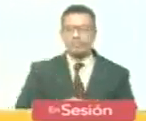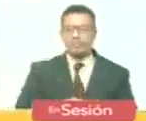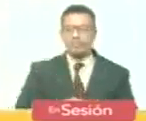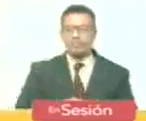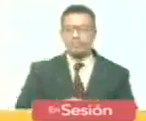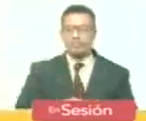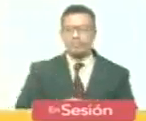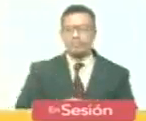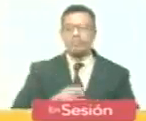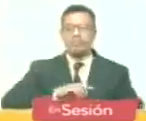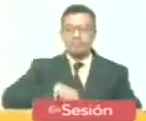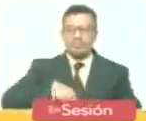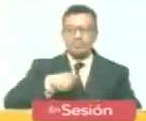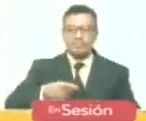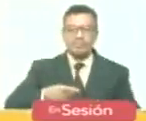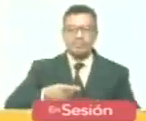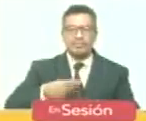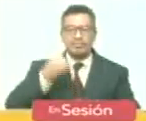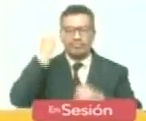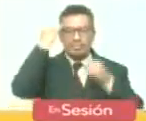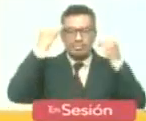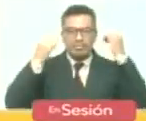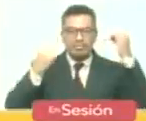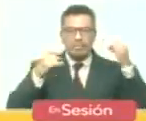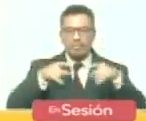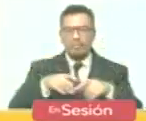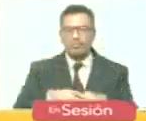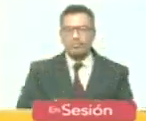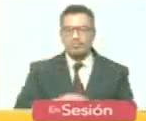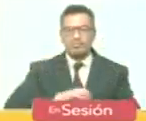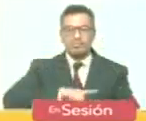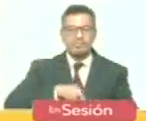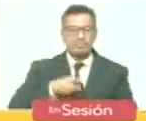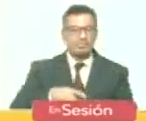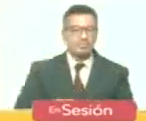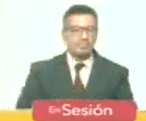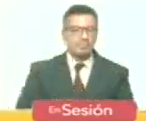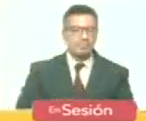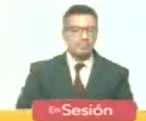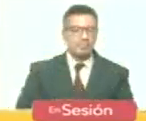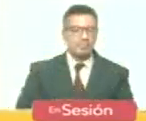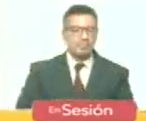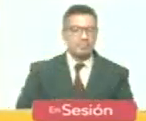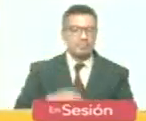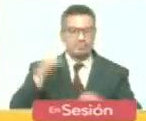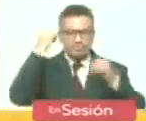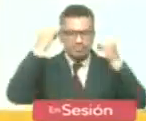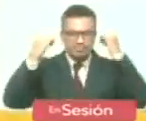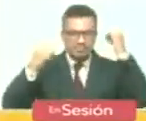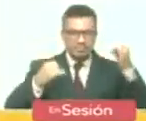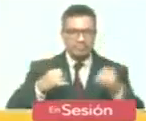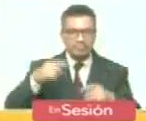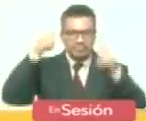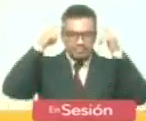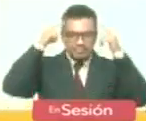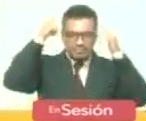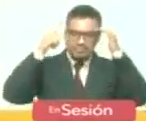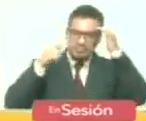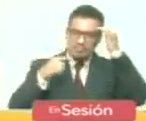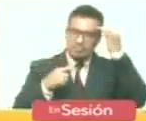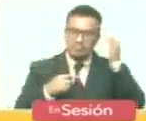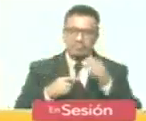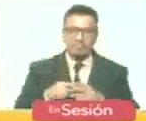Y luego con el estratega, porque es y sigue siendo un estratega, Hugo Chávez,